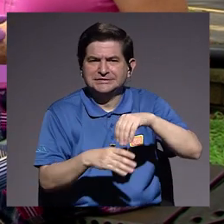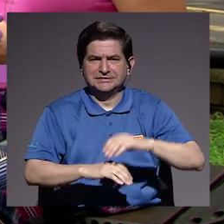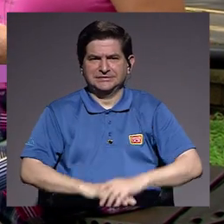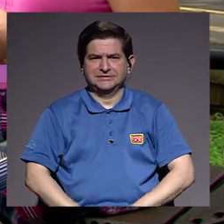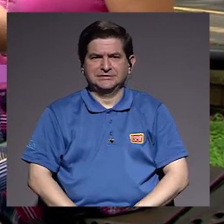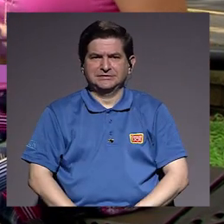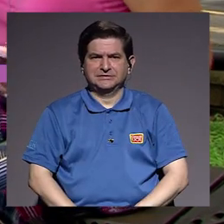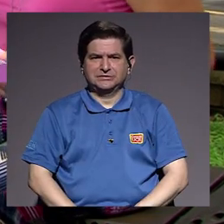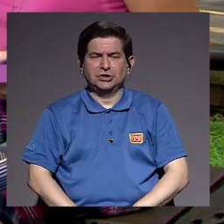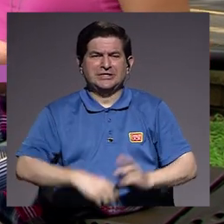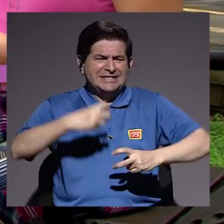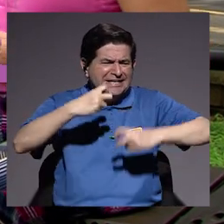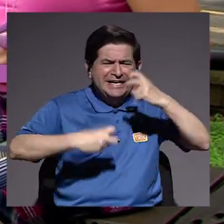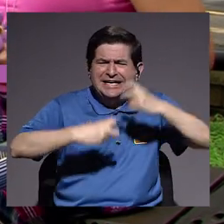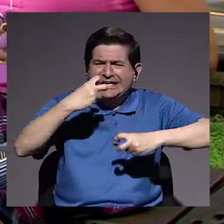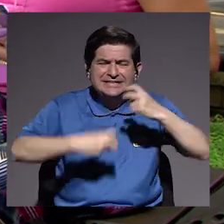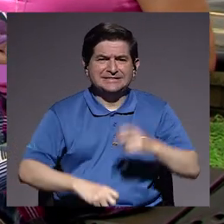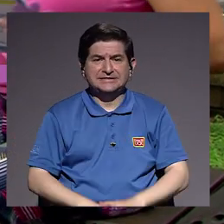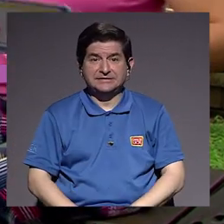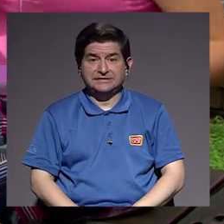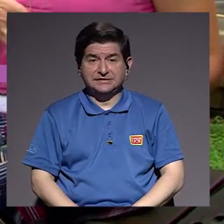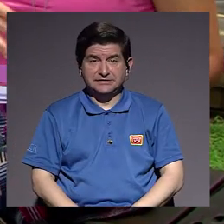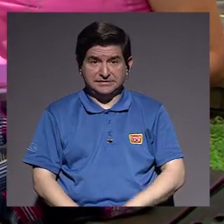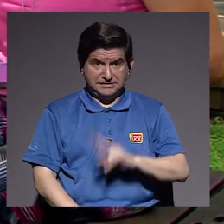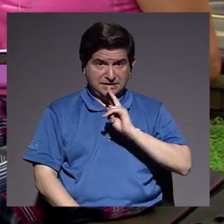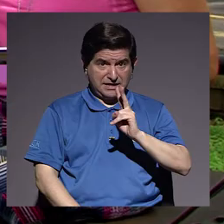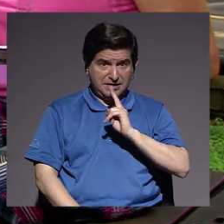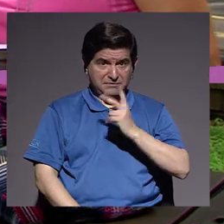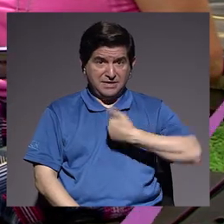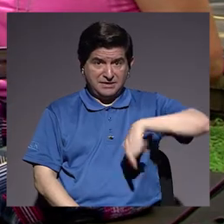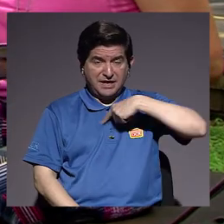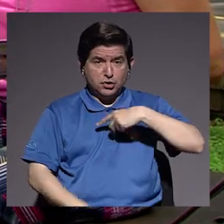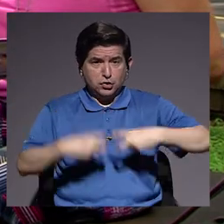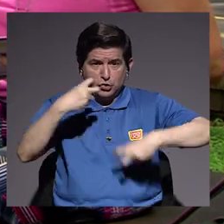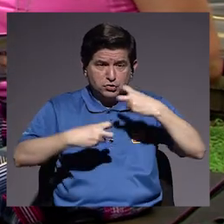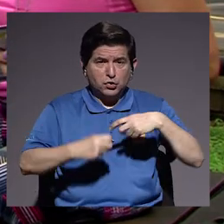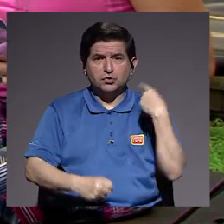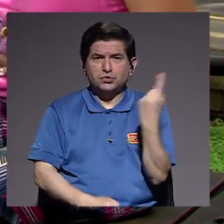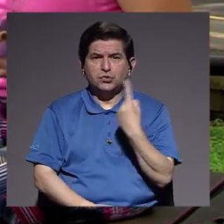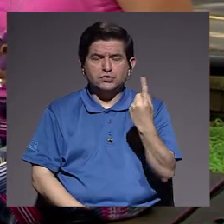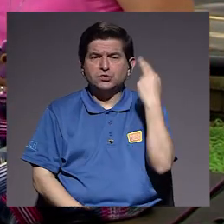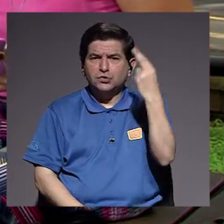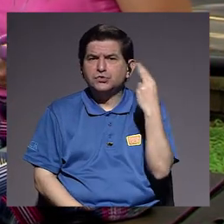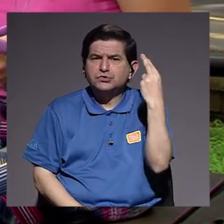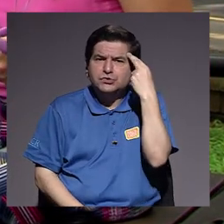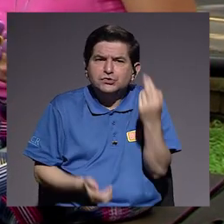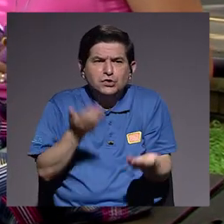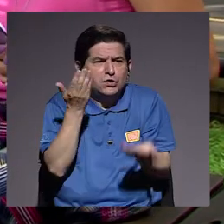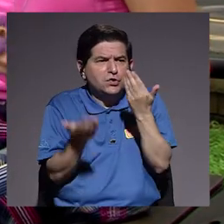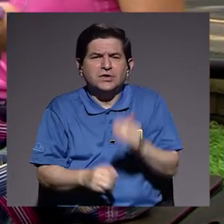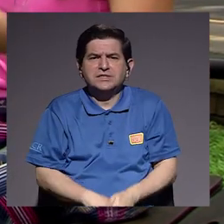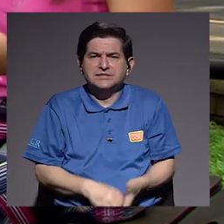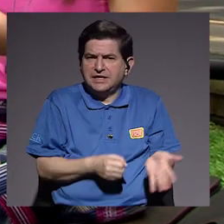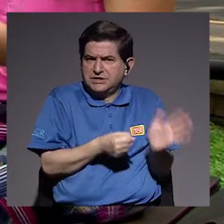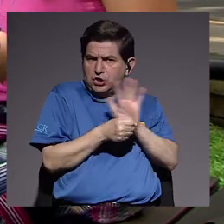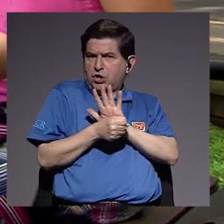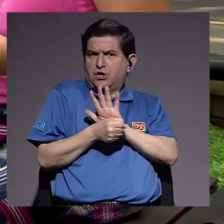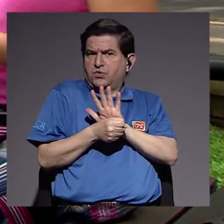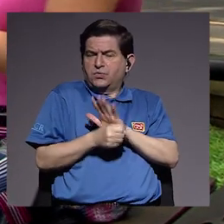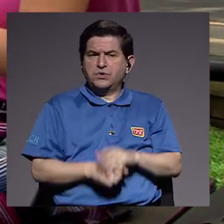de la crisis. ¿Estamos en realmente una crisis? ¿Se debe solamente al COVID o